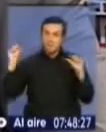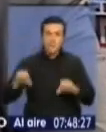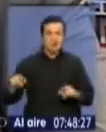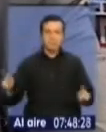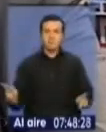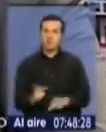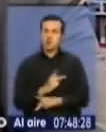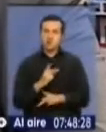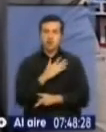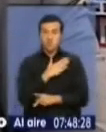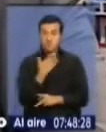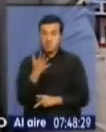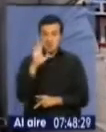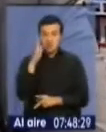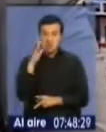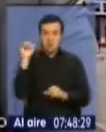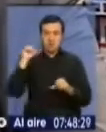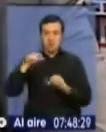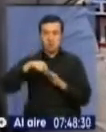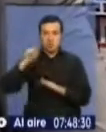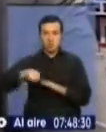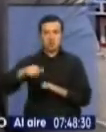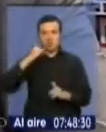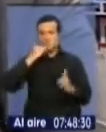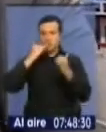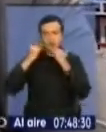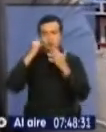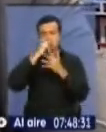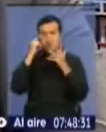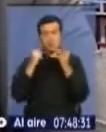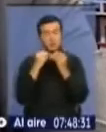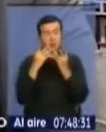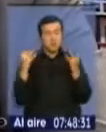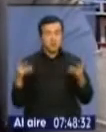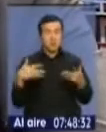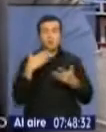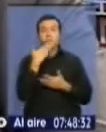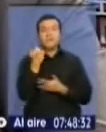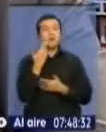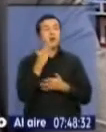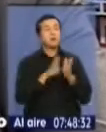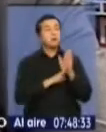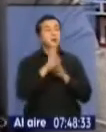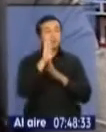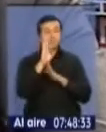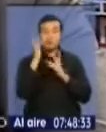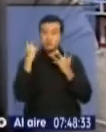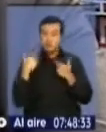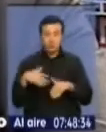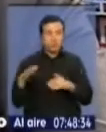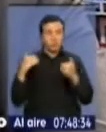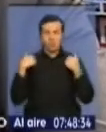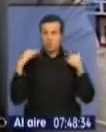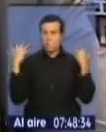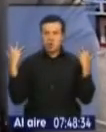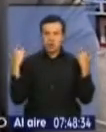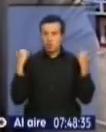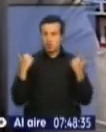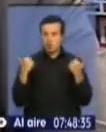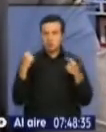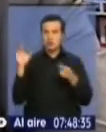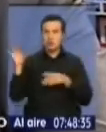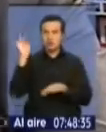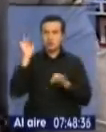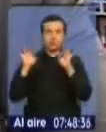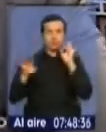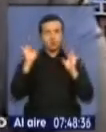en que no es nada confiable y que tenemos muy malos jueces. Pero entonces, el problema, o sea, ¿cómo mejorar esto? O sea, si no tenemos un adecuado mecanismo de designación